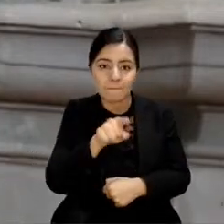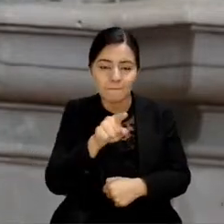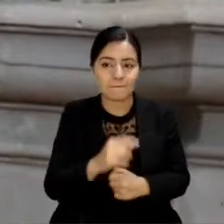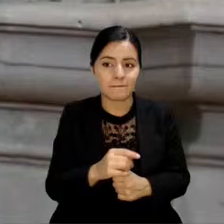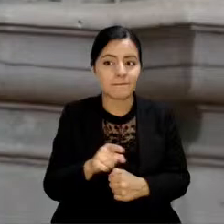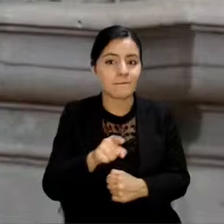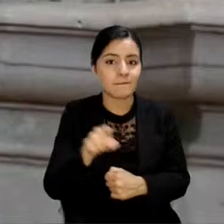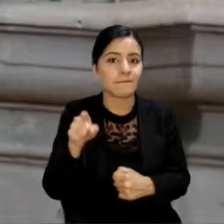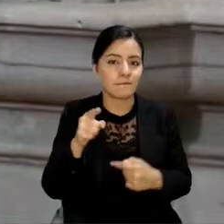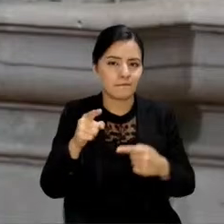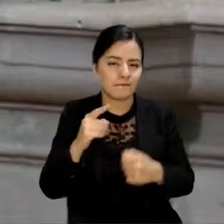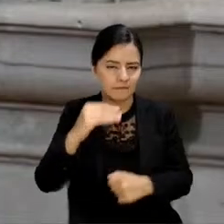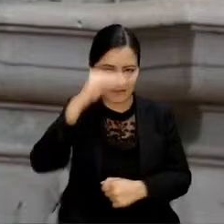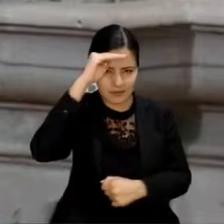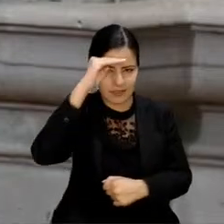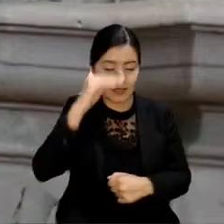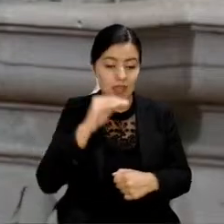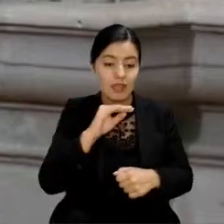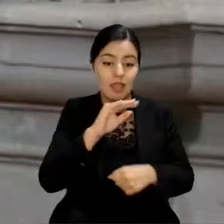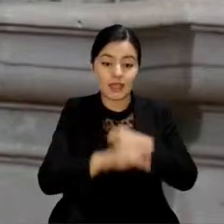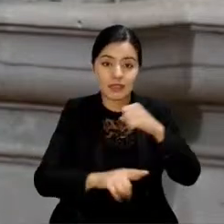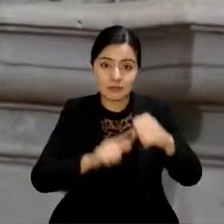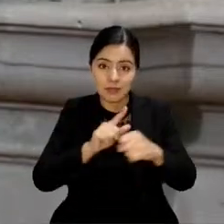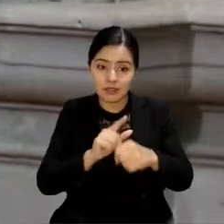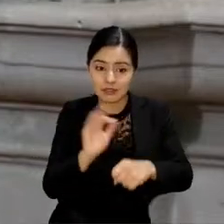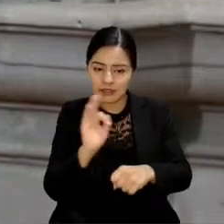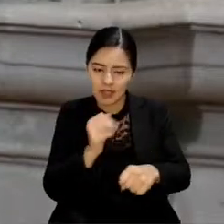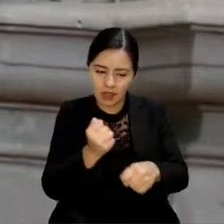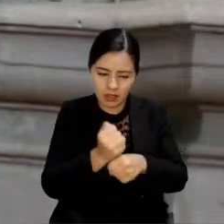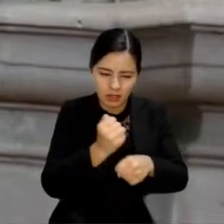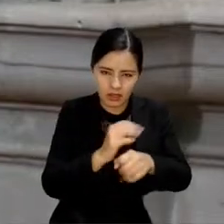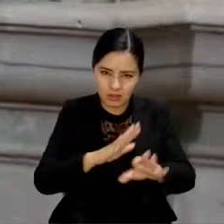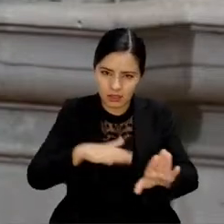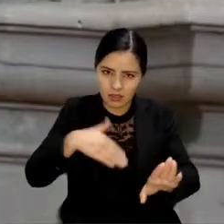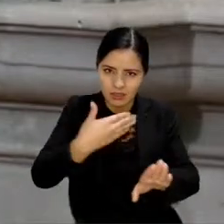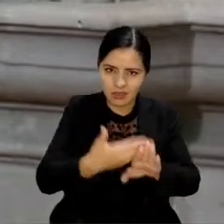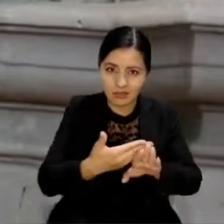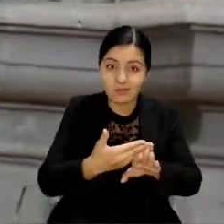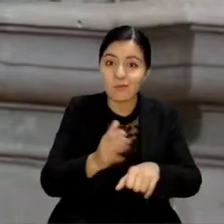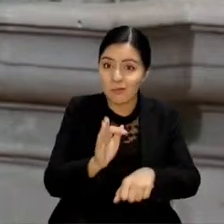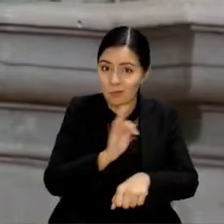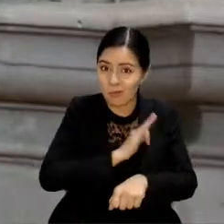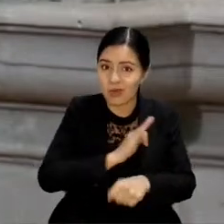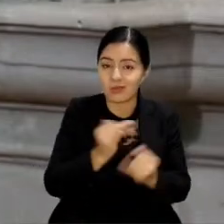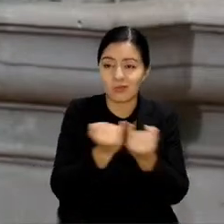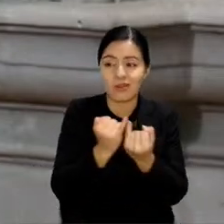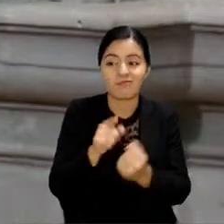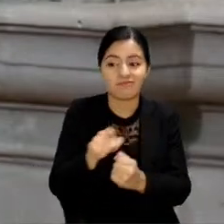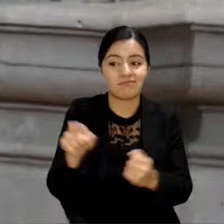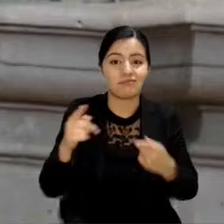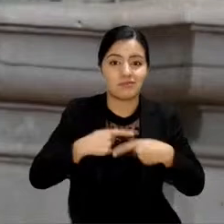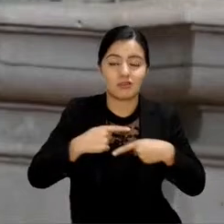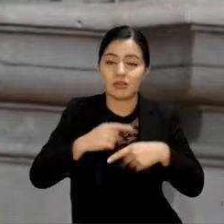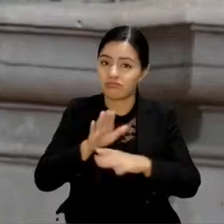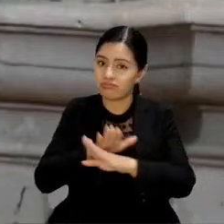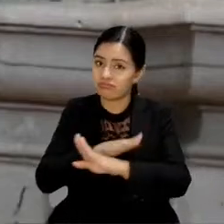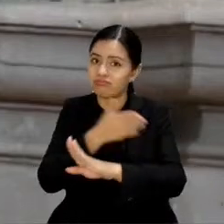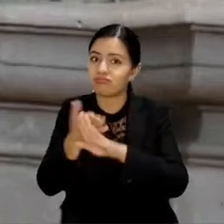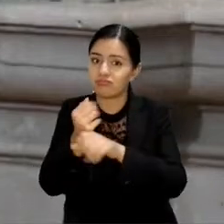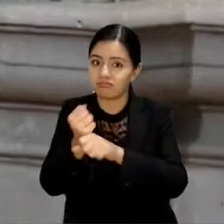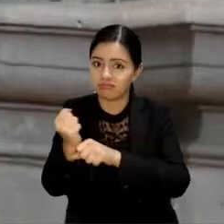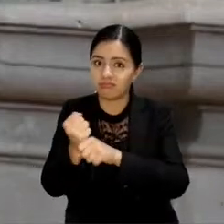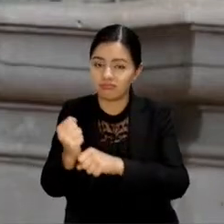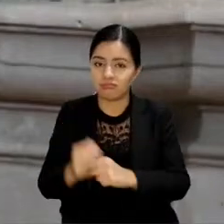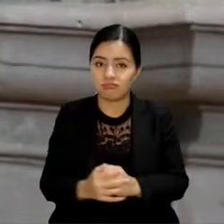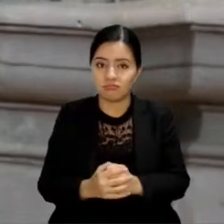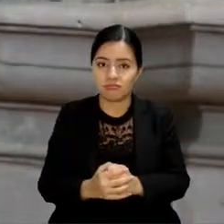consideran que quienes abusan de los animales también pueden llegar a hacerlo con las personas. Por lo tanto, castigar el maltrato